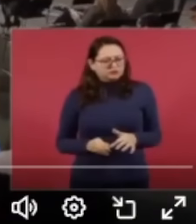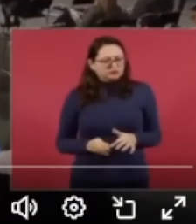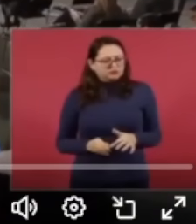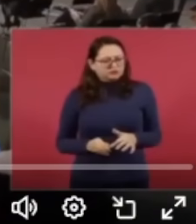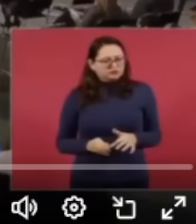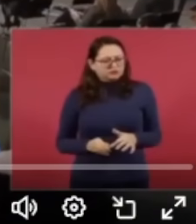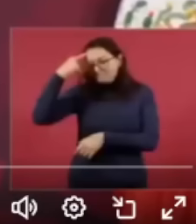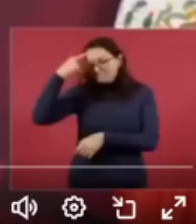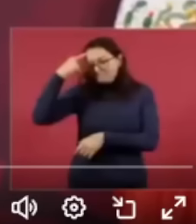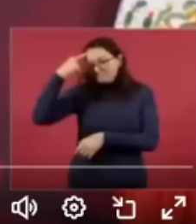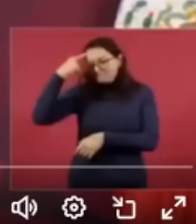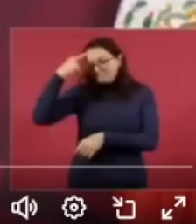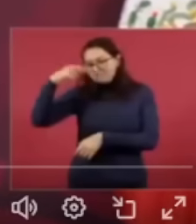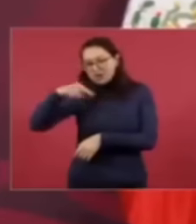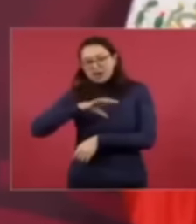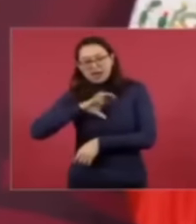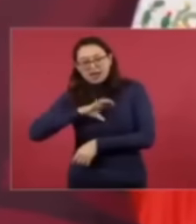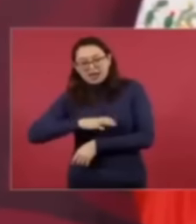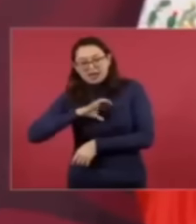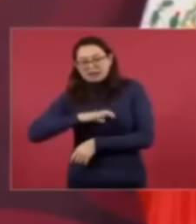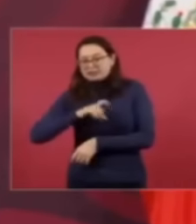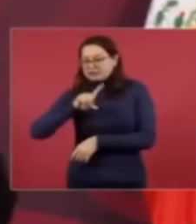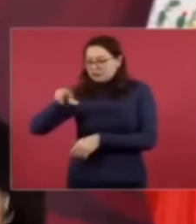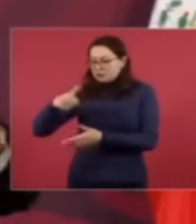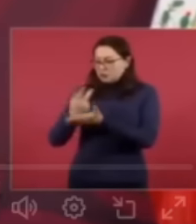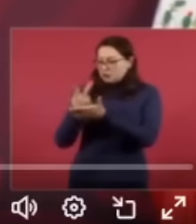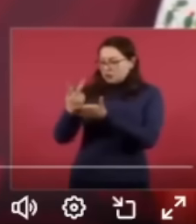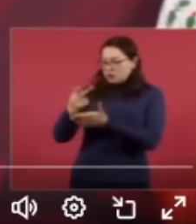imágenes de y hablar el tema de calica